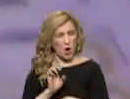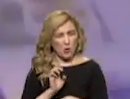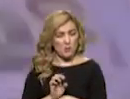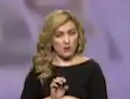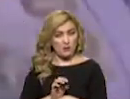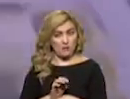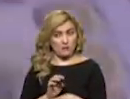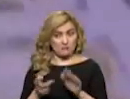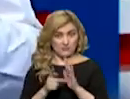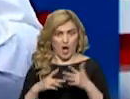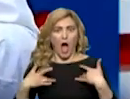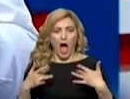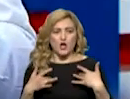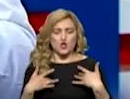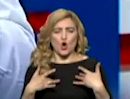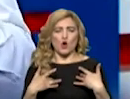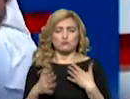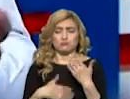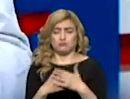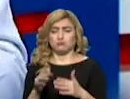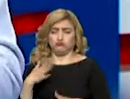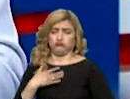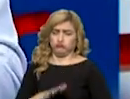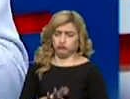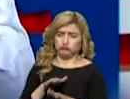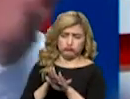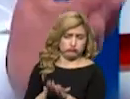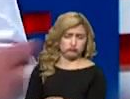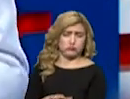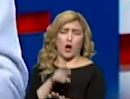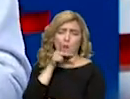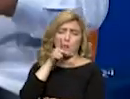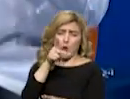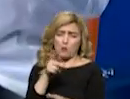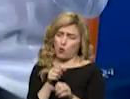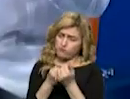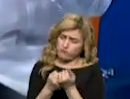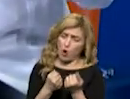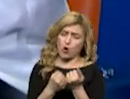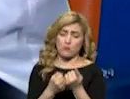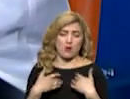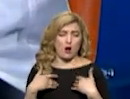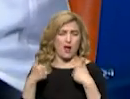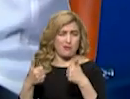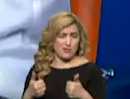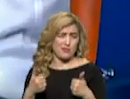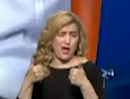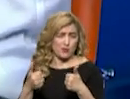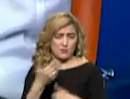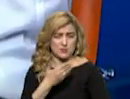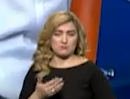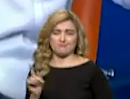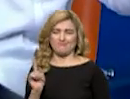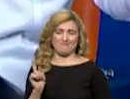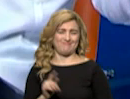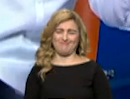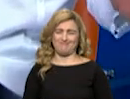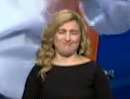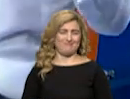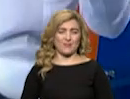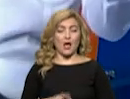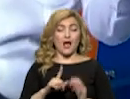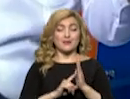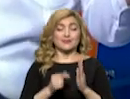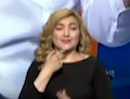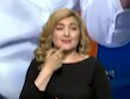que es solo coherencia. Esto no es demagogia para nosotros, Janet, no es política. Y vea usted, el SRI acaba de anunciar hace pocos días que